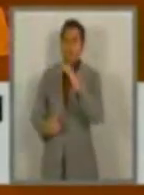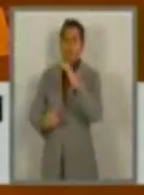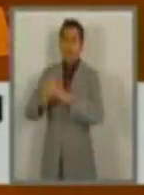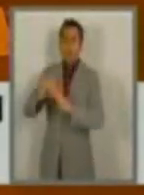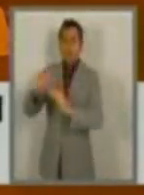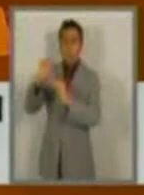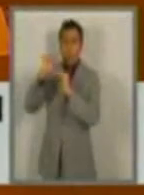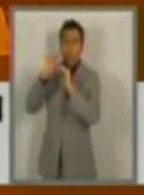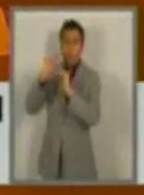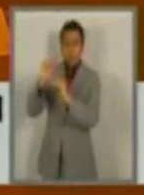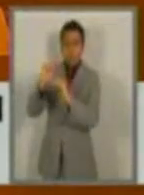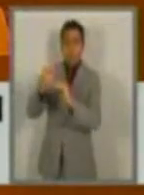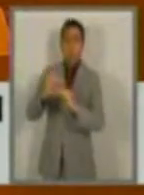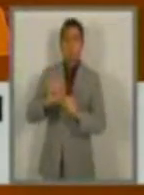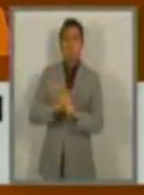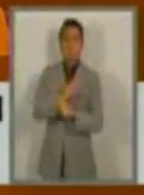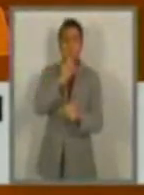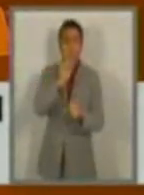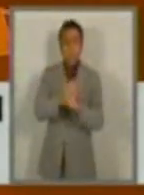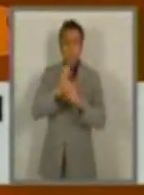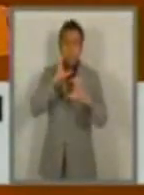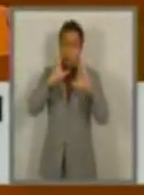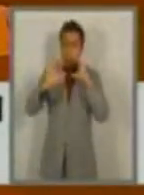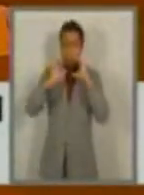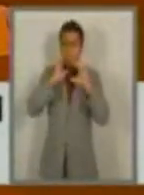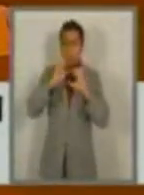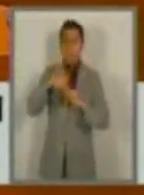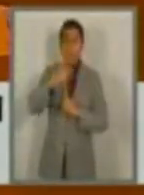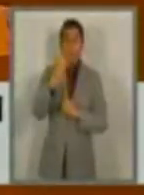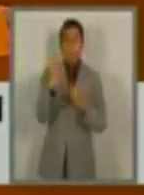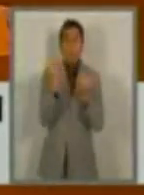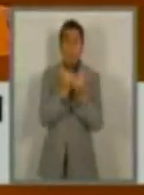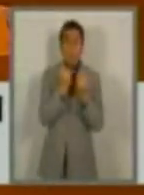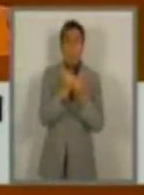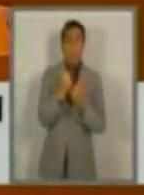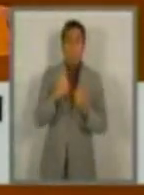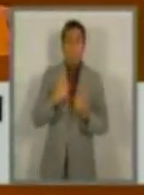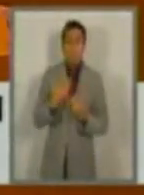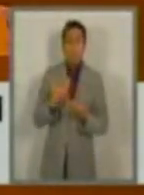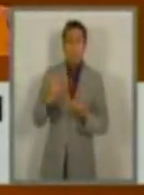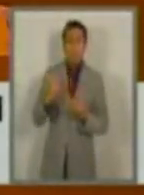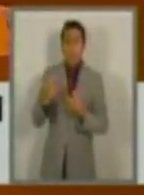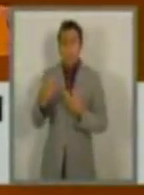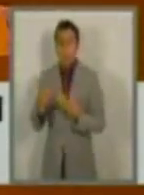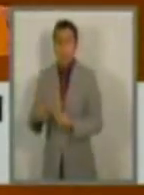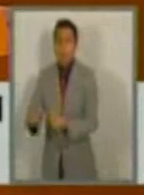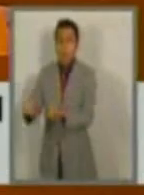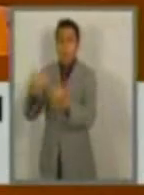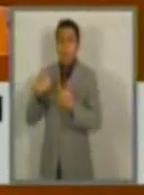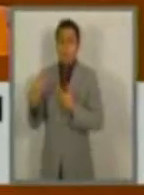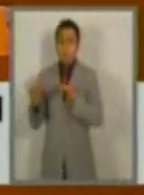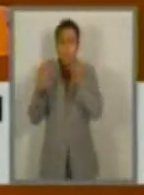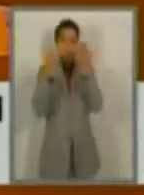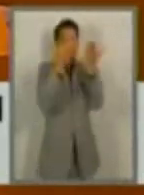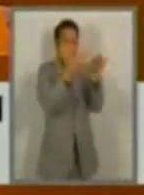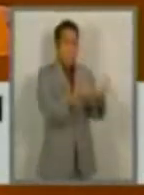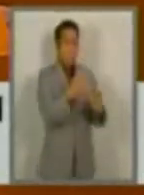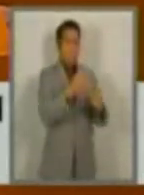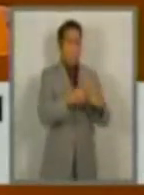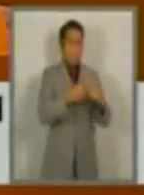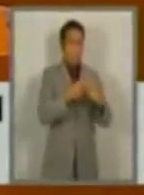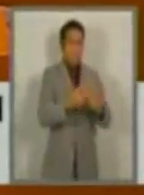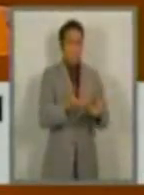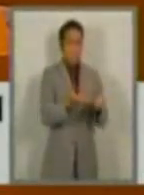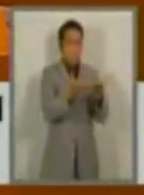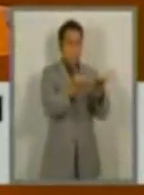además quedamos obligados a reportar dichos gastos a los ciudadanos. Es importante resaltar que estamos hablando de